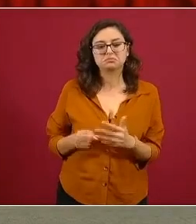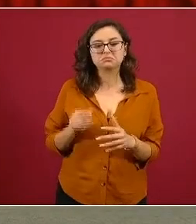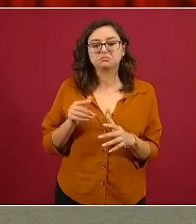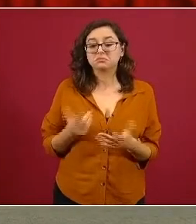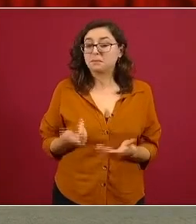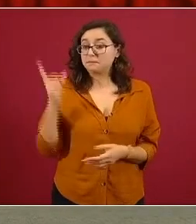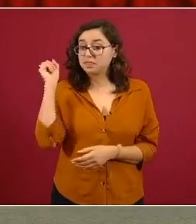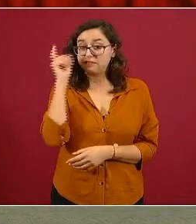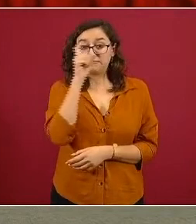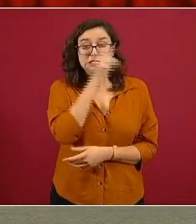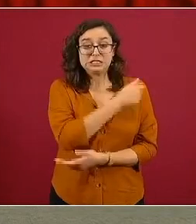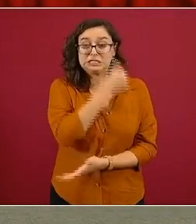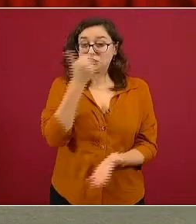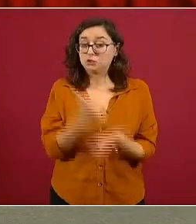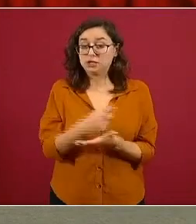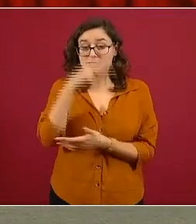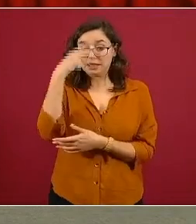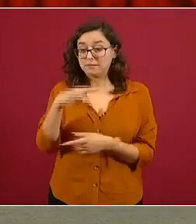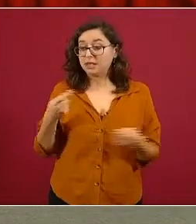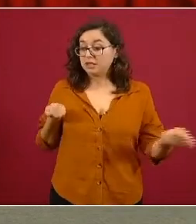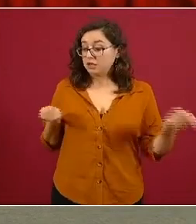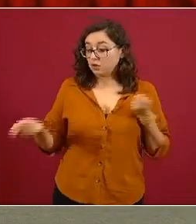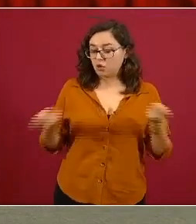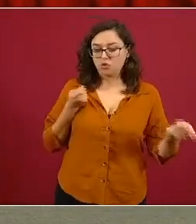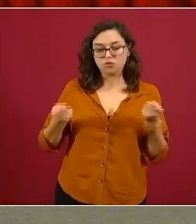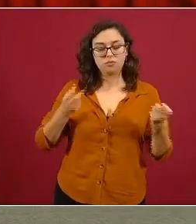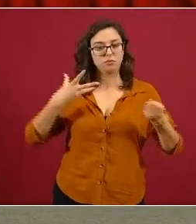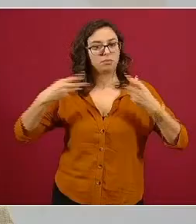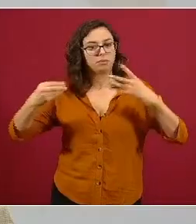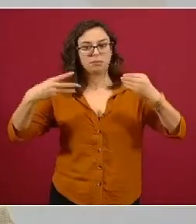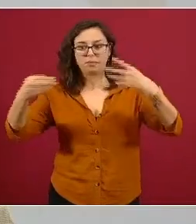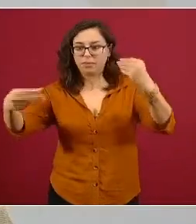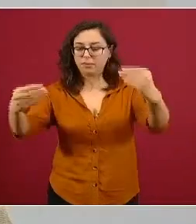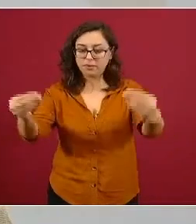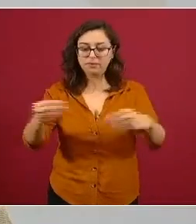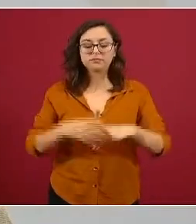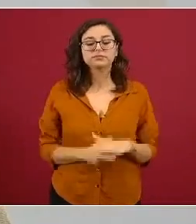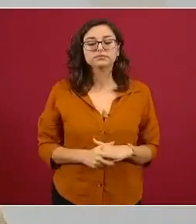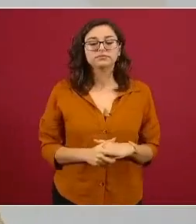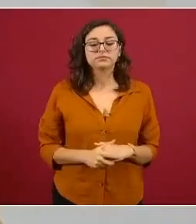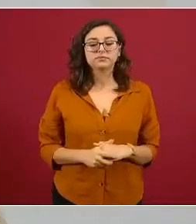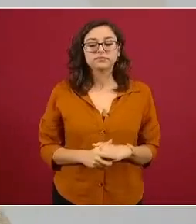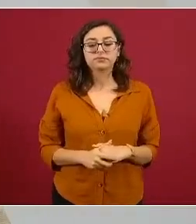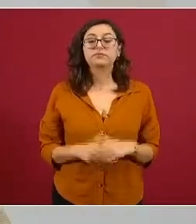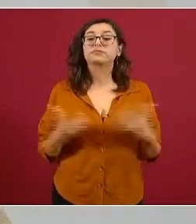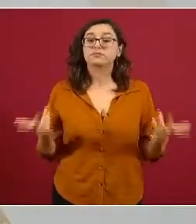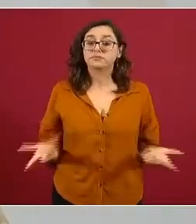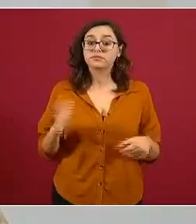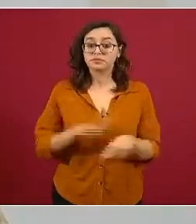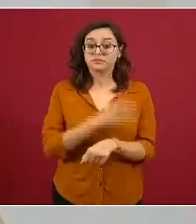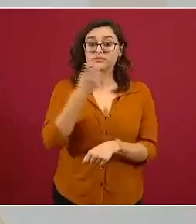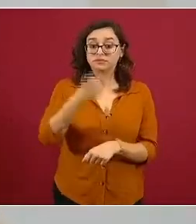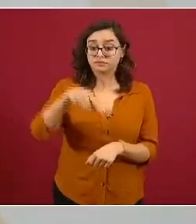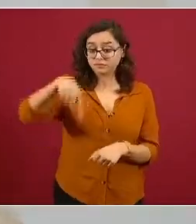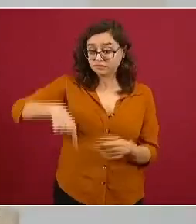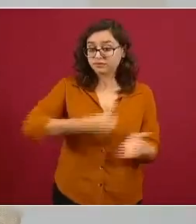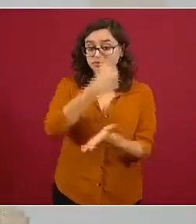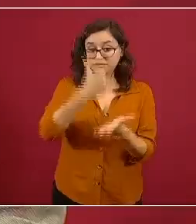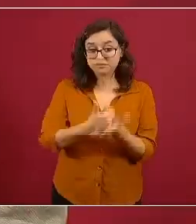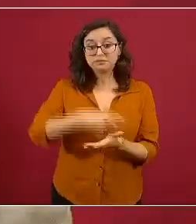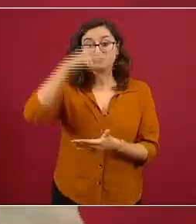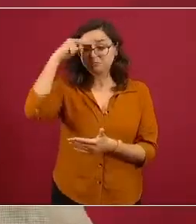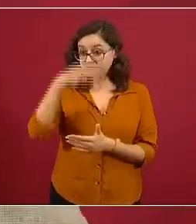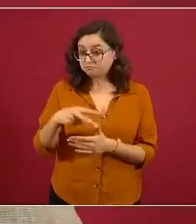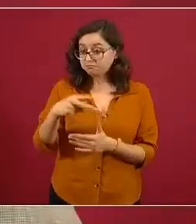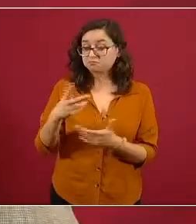zona más compleja de control epidémico, que es la Ciudad de México. De manera que el éxito que se ha tenido en la Ciudad de México, aunque